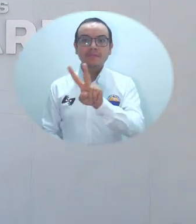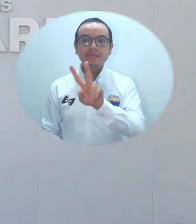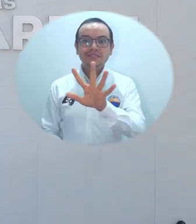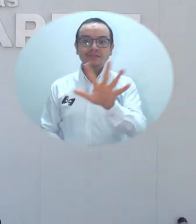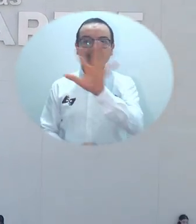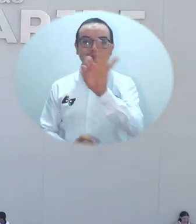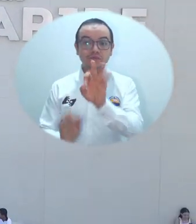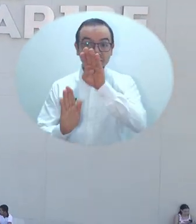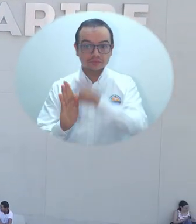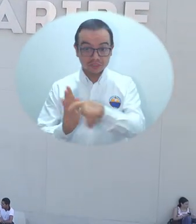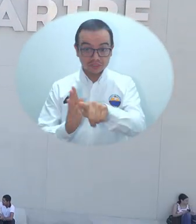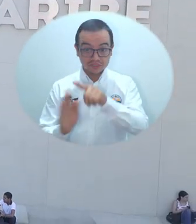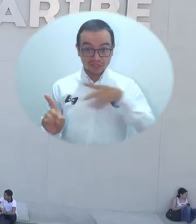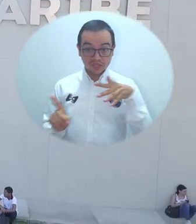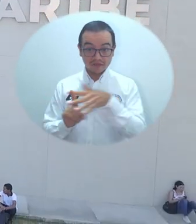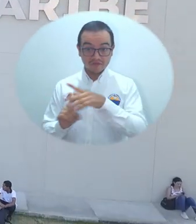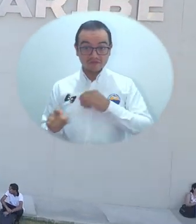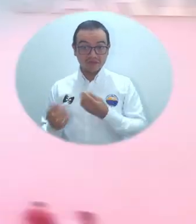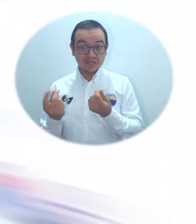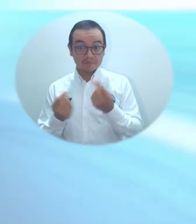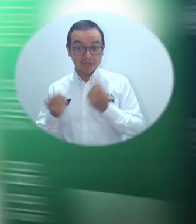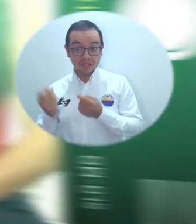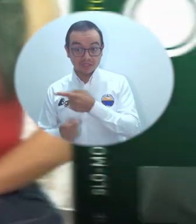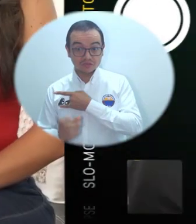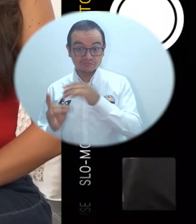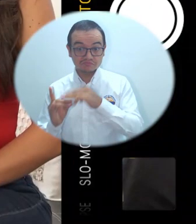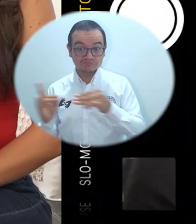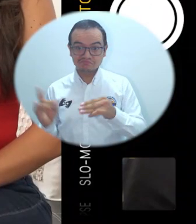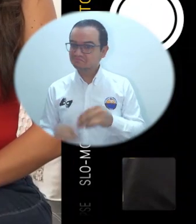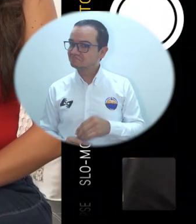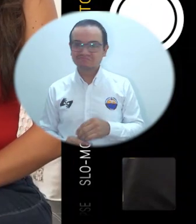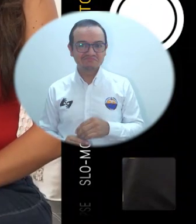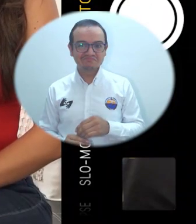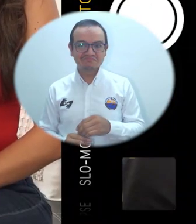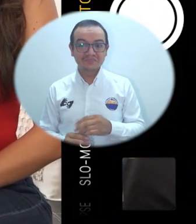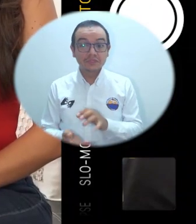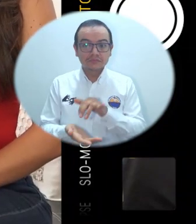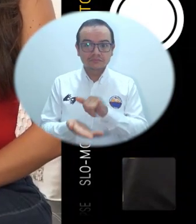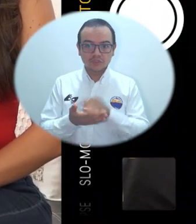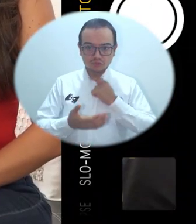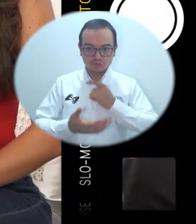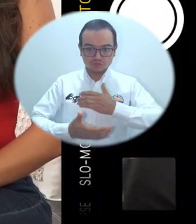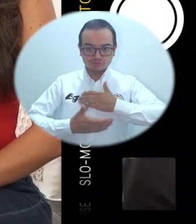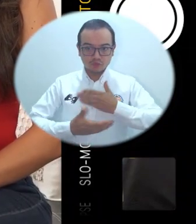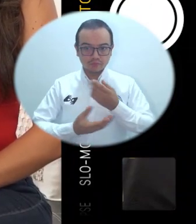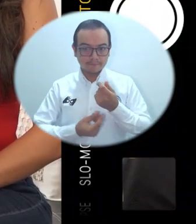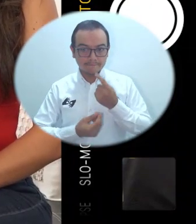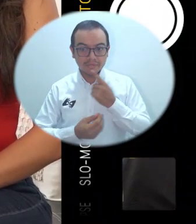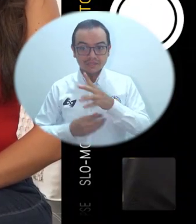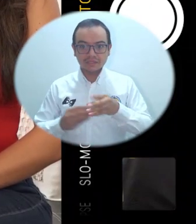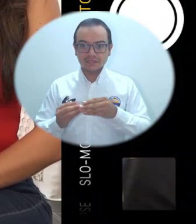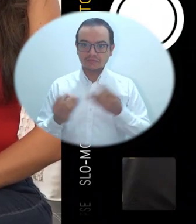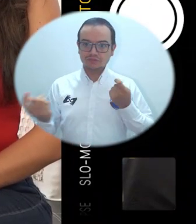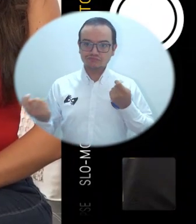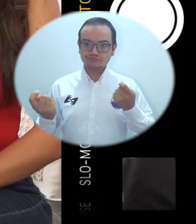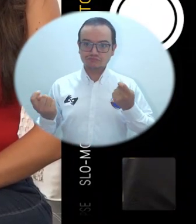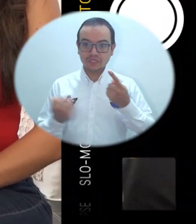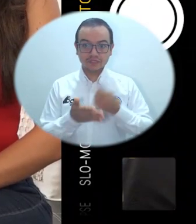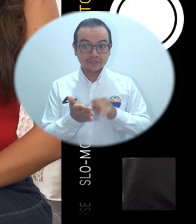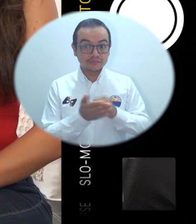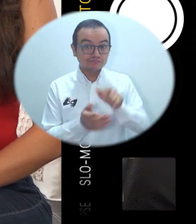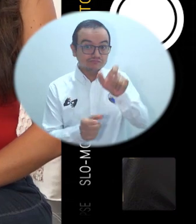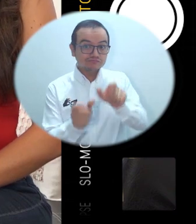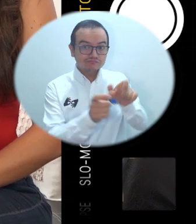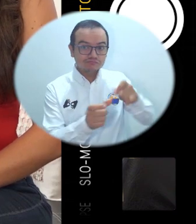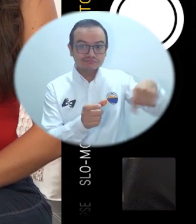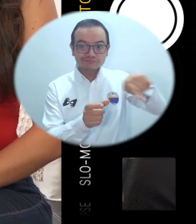la estabilidad financiera de la alma mater. Con recursos propios y de forma responsable, la institución aliviará la carga económica